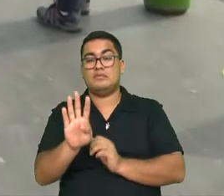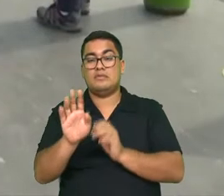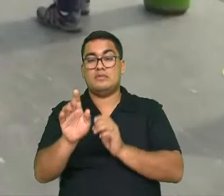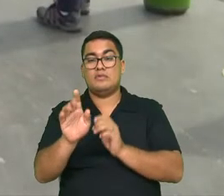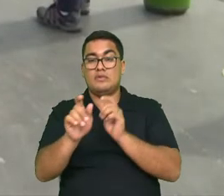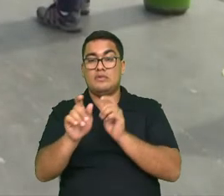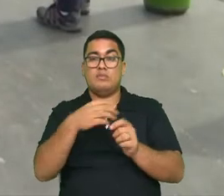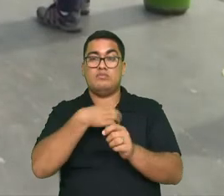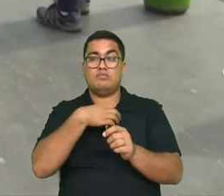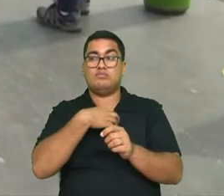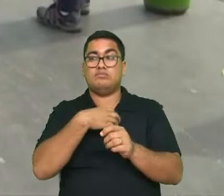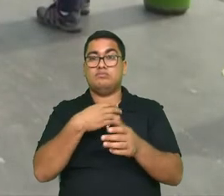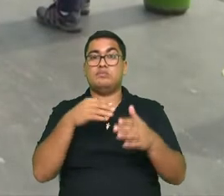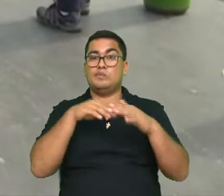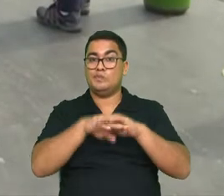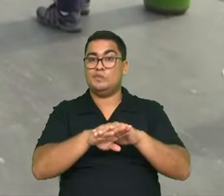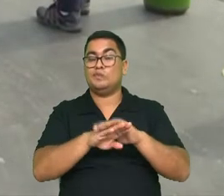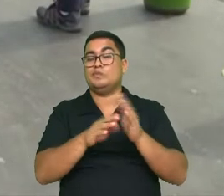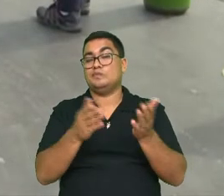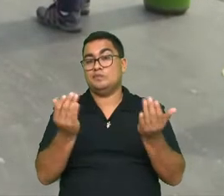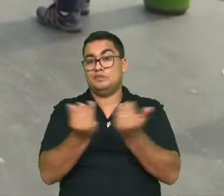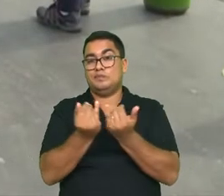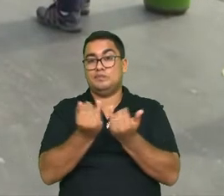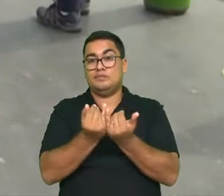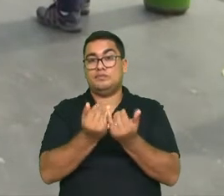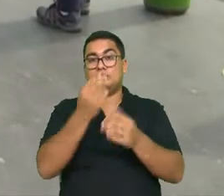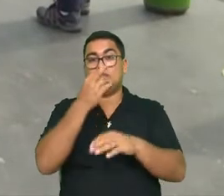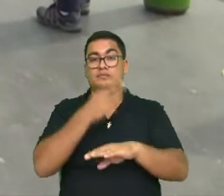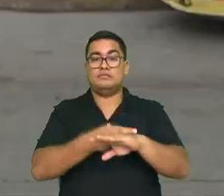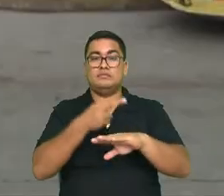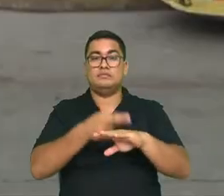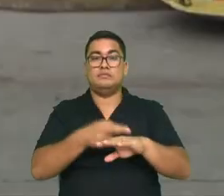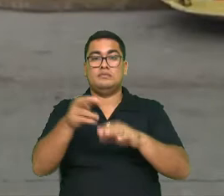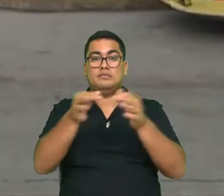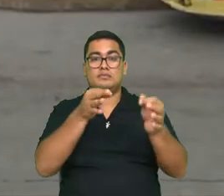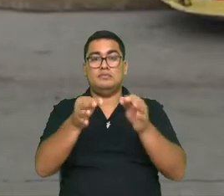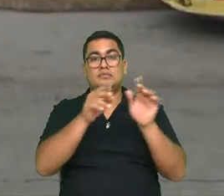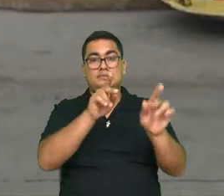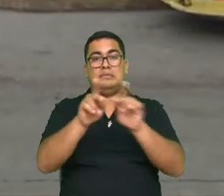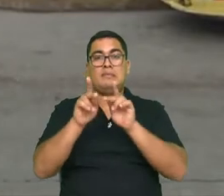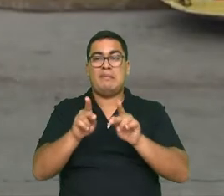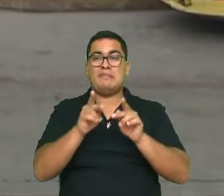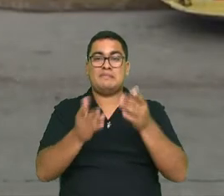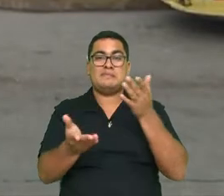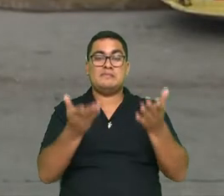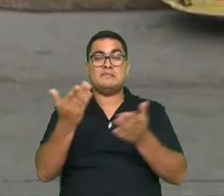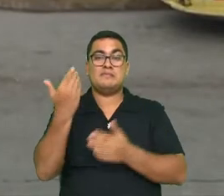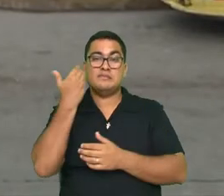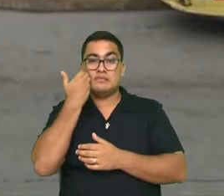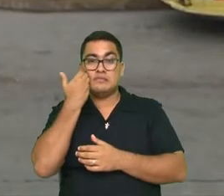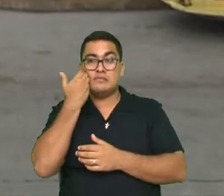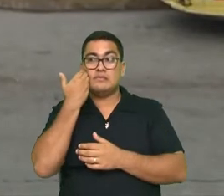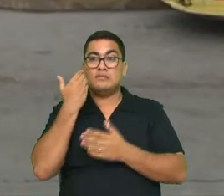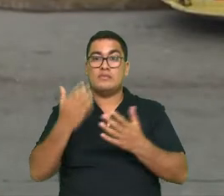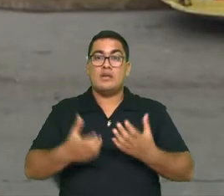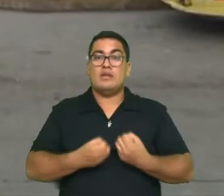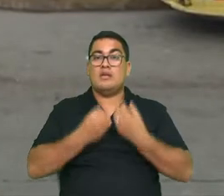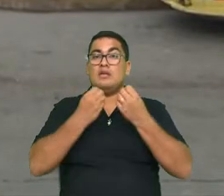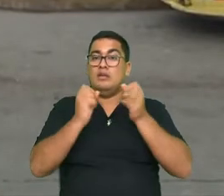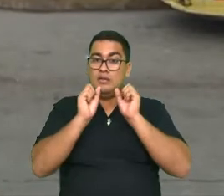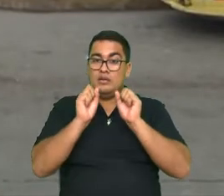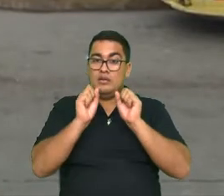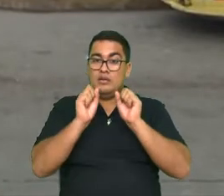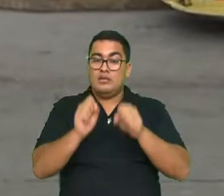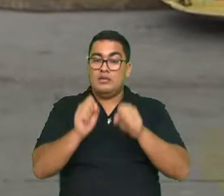$3,684 de sus fondos acumulados. Asimismo, la norma indica que aquellas personas que sufran de una enfermedad oncológica podrán realizar